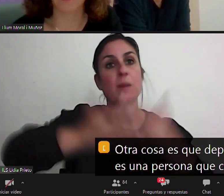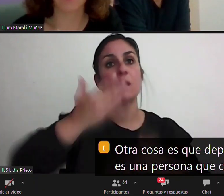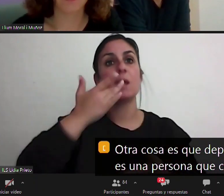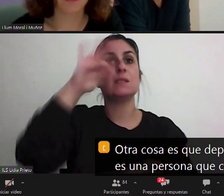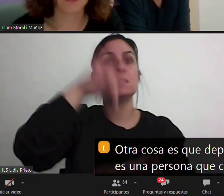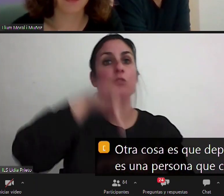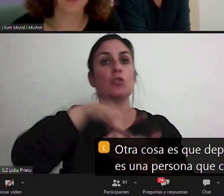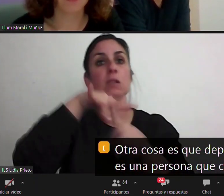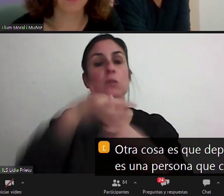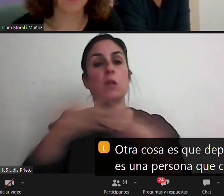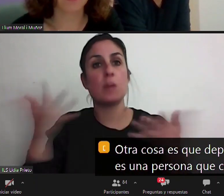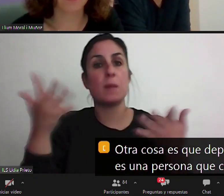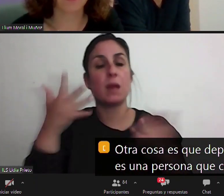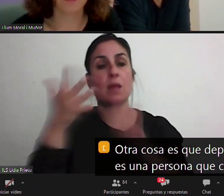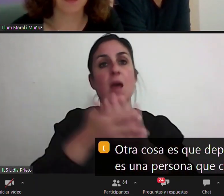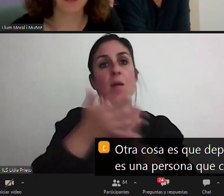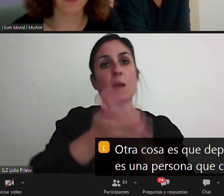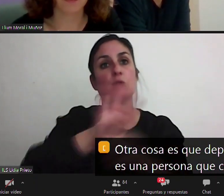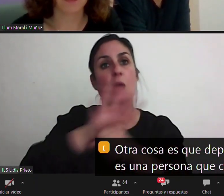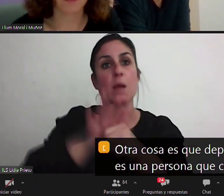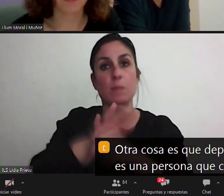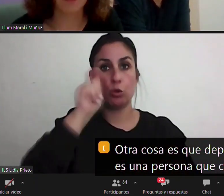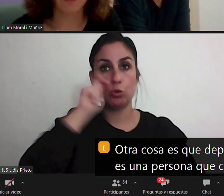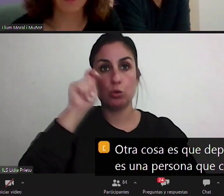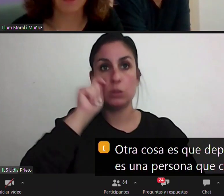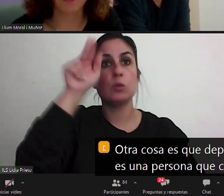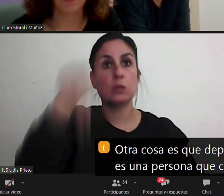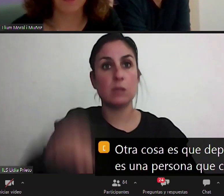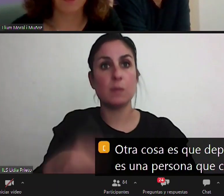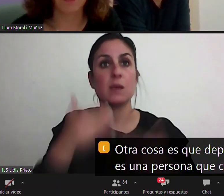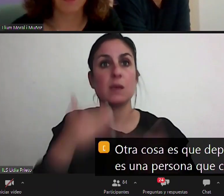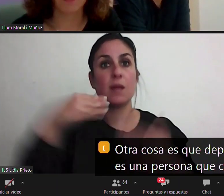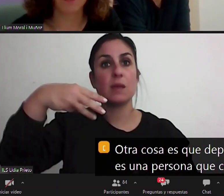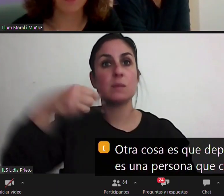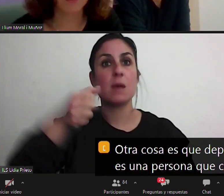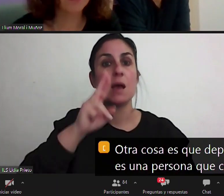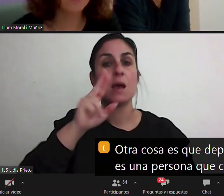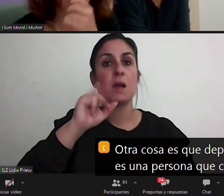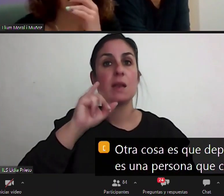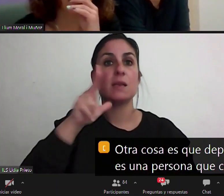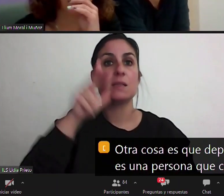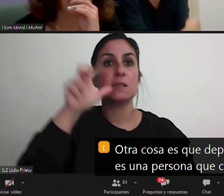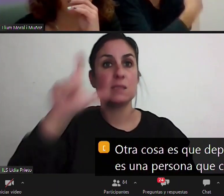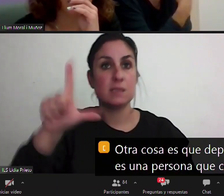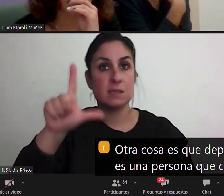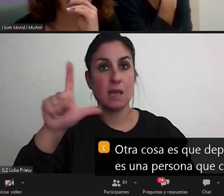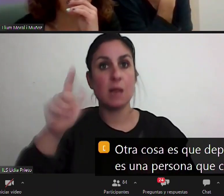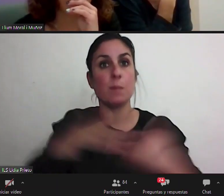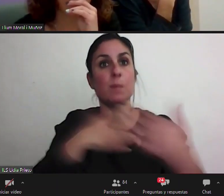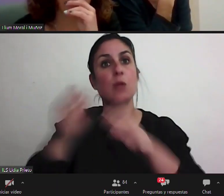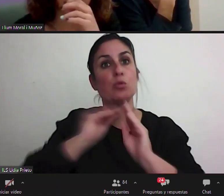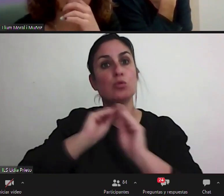en el ámbito del turismo. Por supuesto, también a Marichel, que es la que coordina todo el programa de